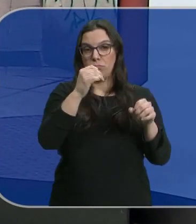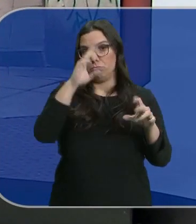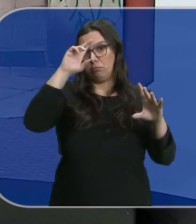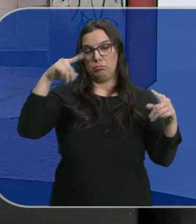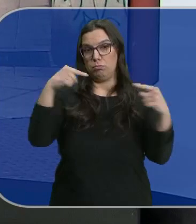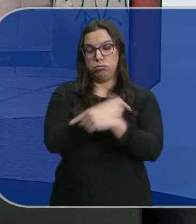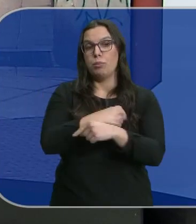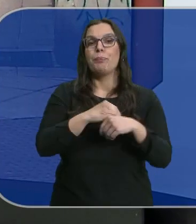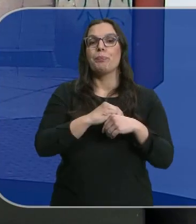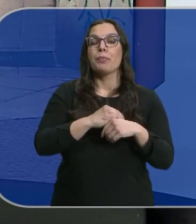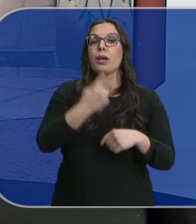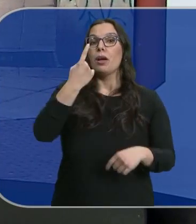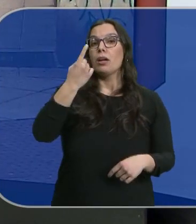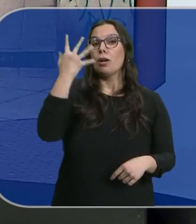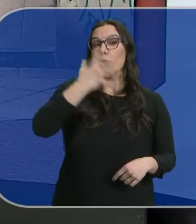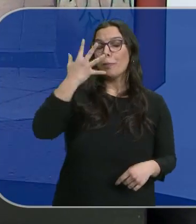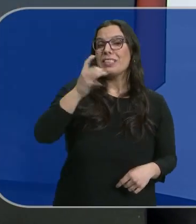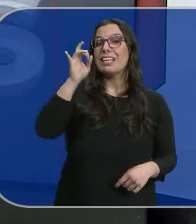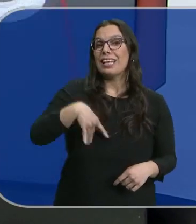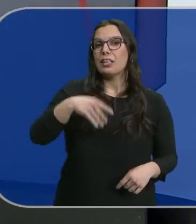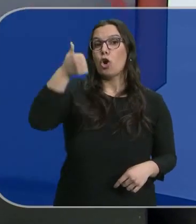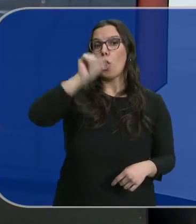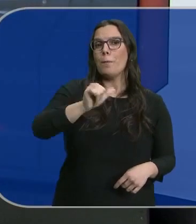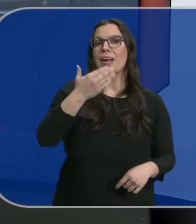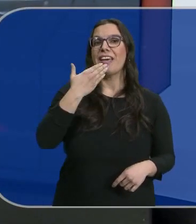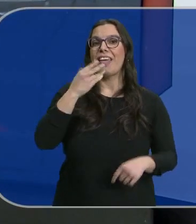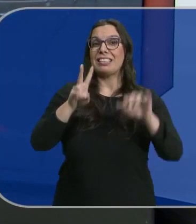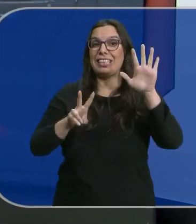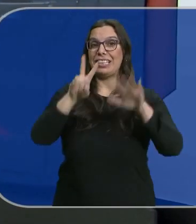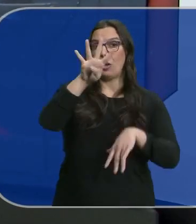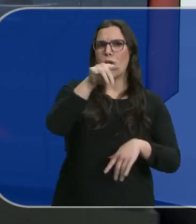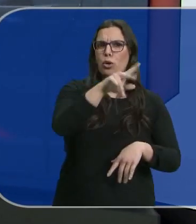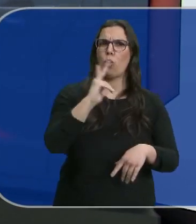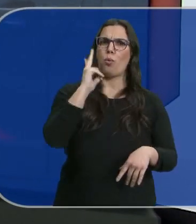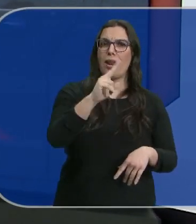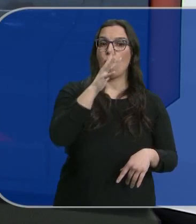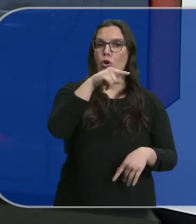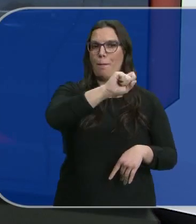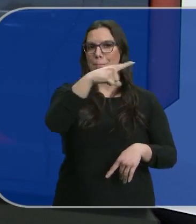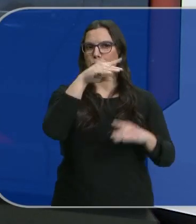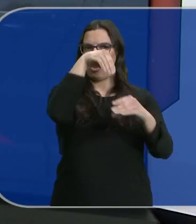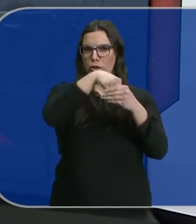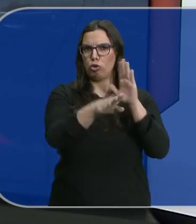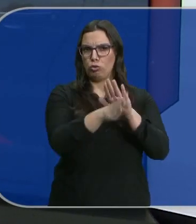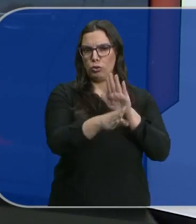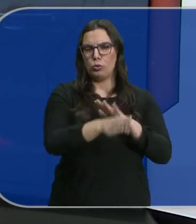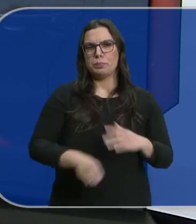principal sospechoso es un jubilado de 74 años, Eneca Moreno, que seguiría todavía dentro de la casa.